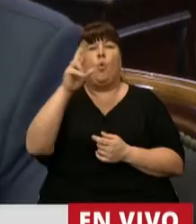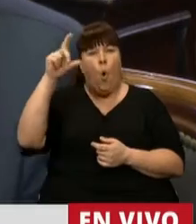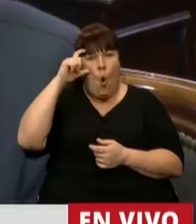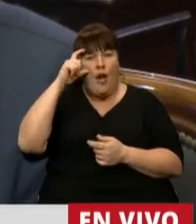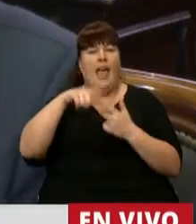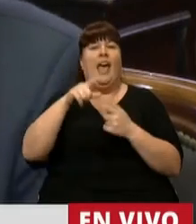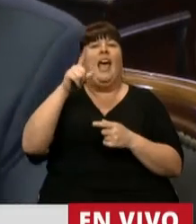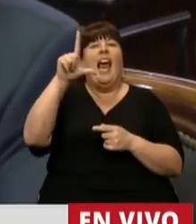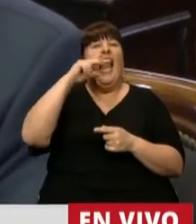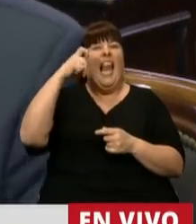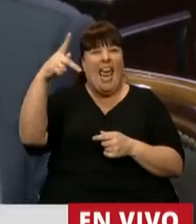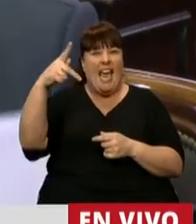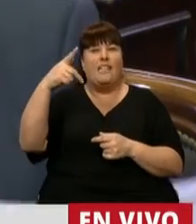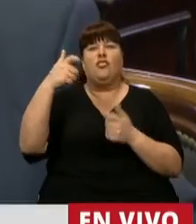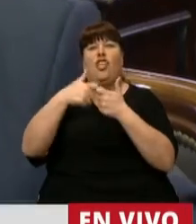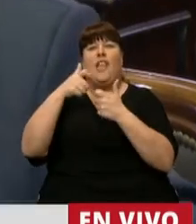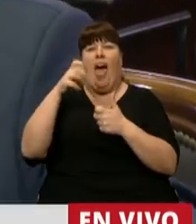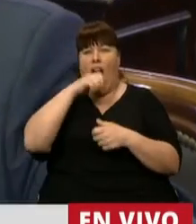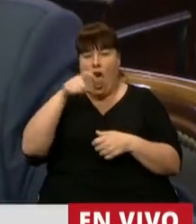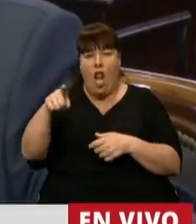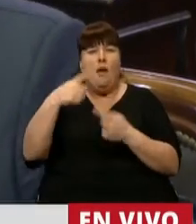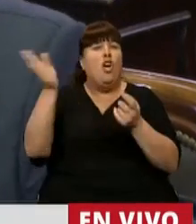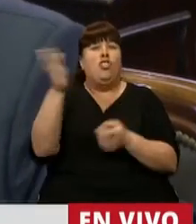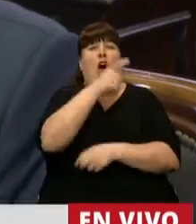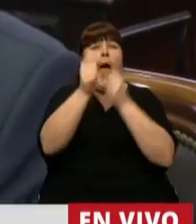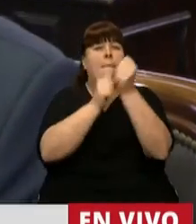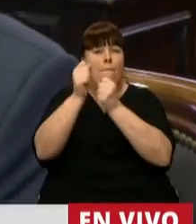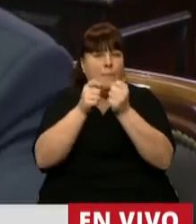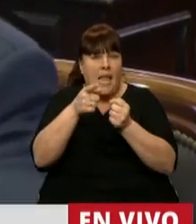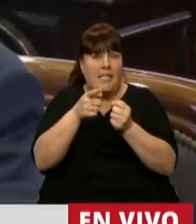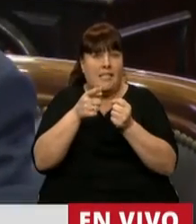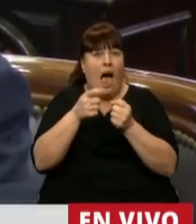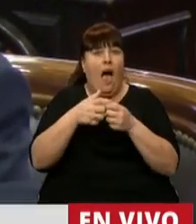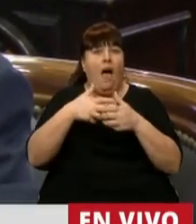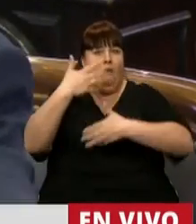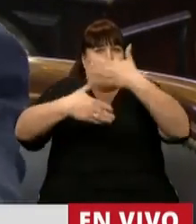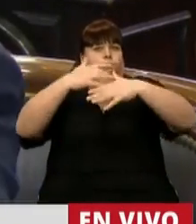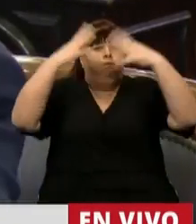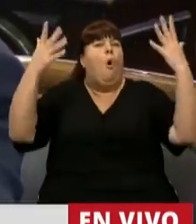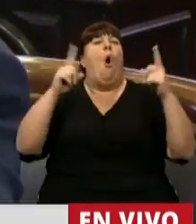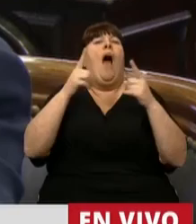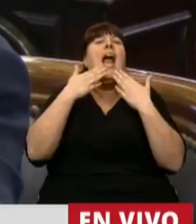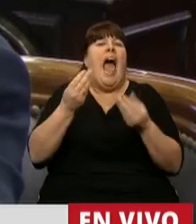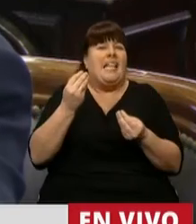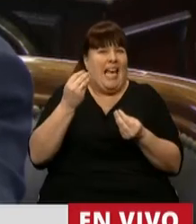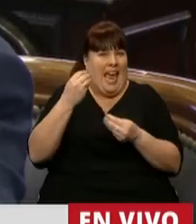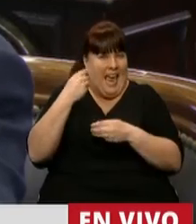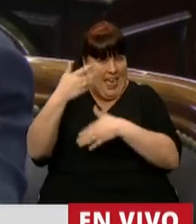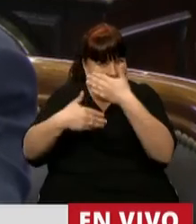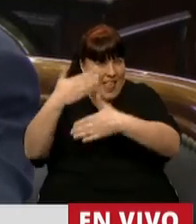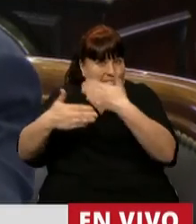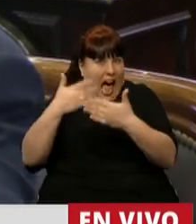Global, Redlink, Sociedad Anónima. Todas empresas que se hicieron grandes, no porque el